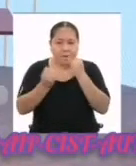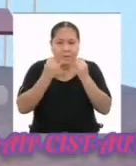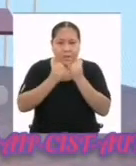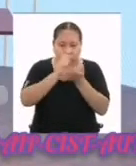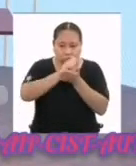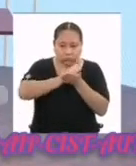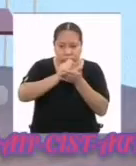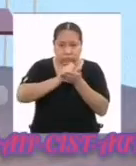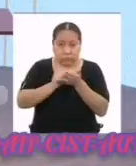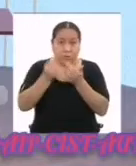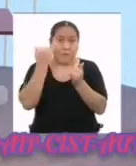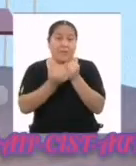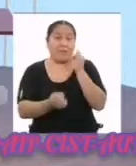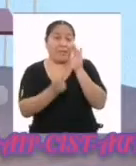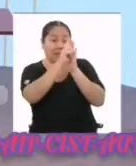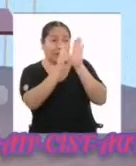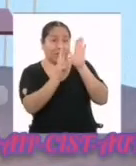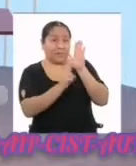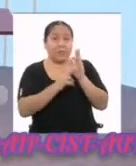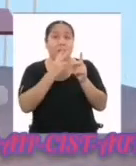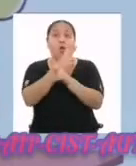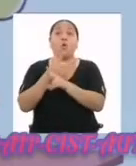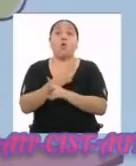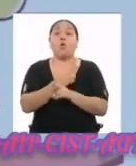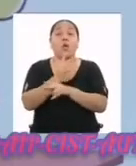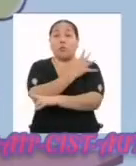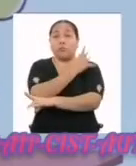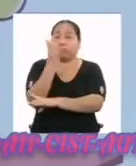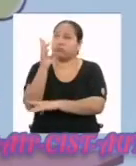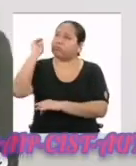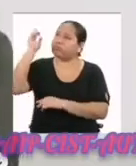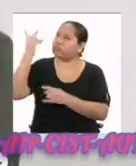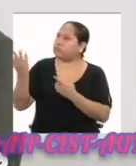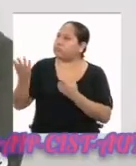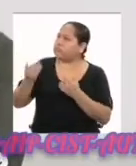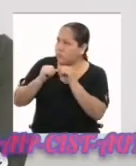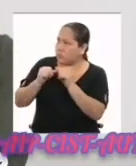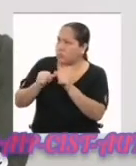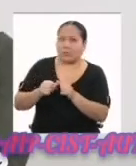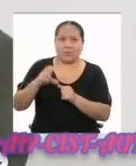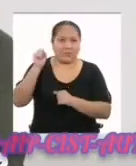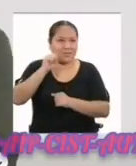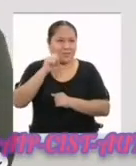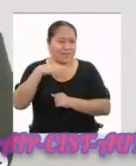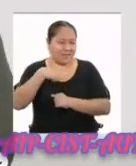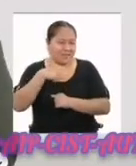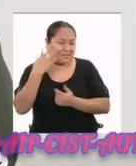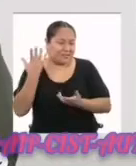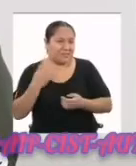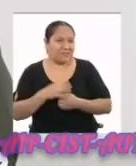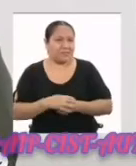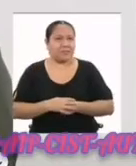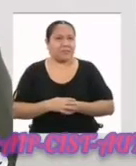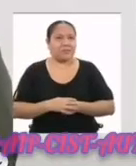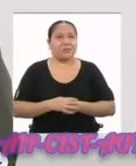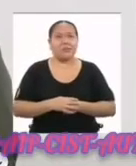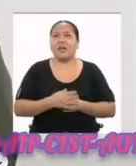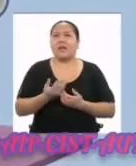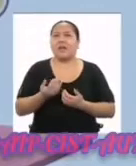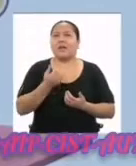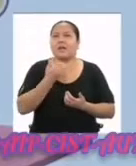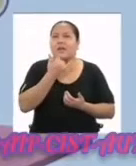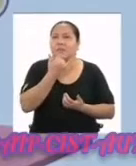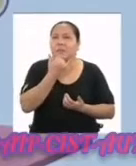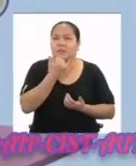nuestro reglamento para el cuidado de nuestros bosques. Profesora, ¿sigue ahí? Aquí estoy. ¿En qué nos habíamos